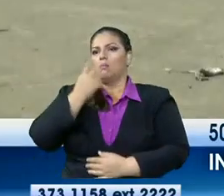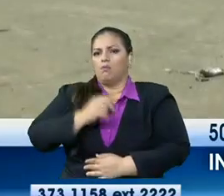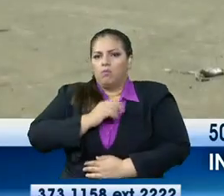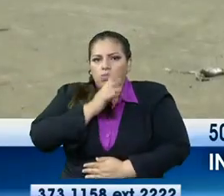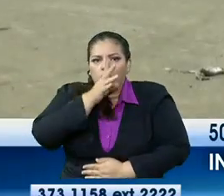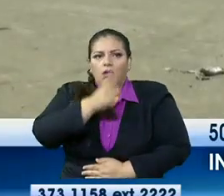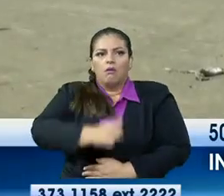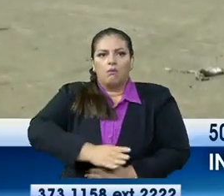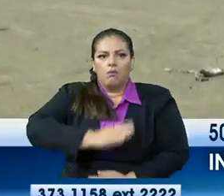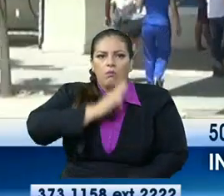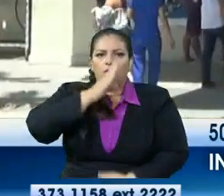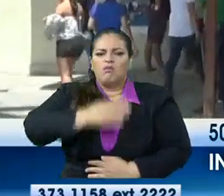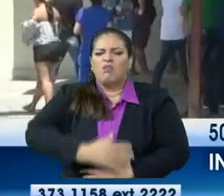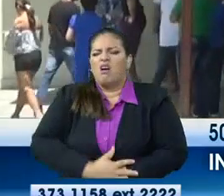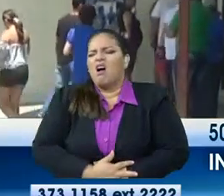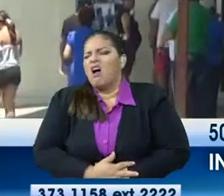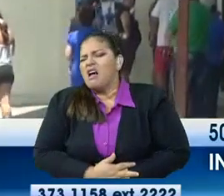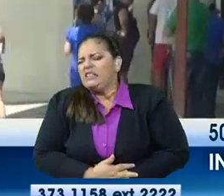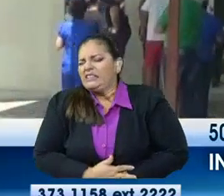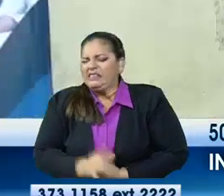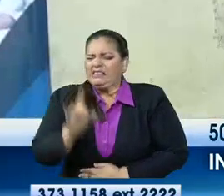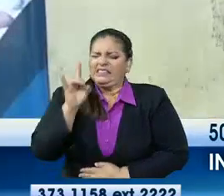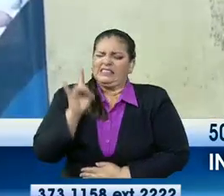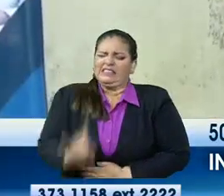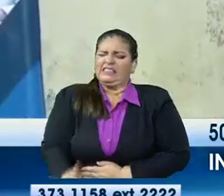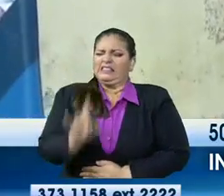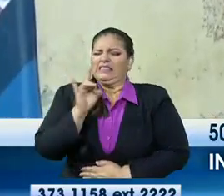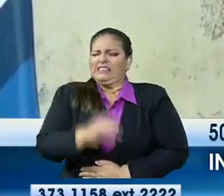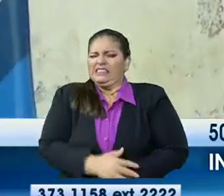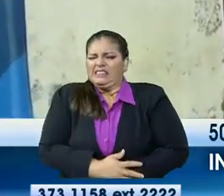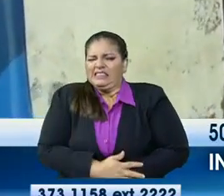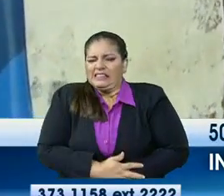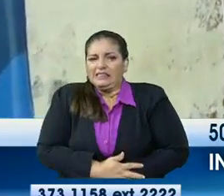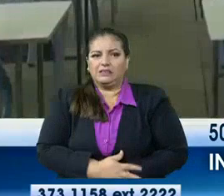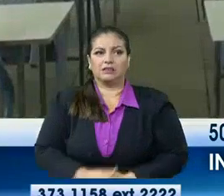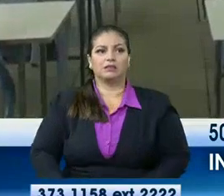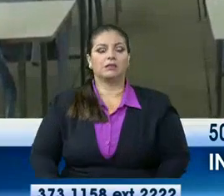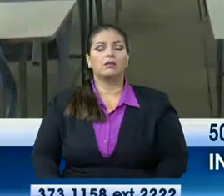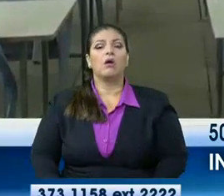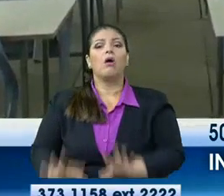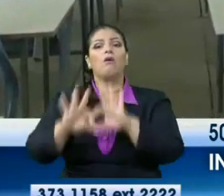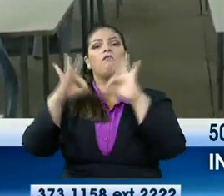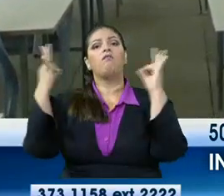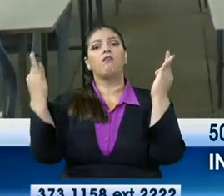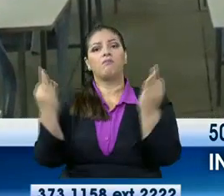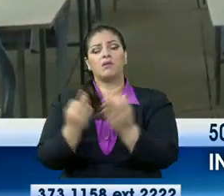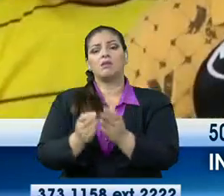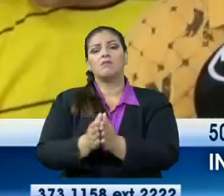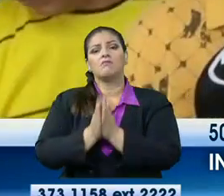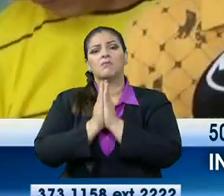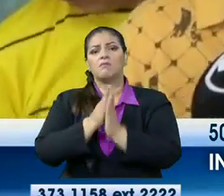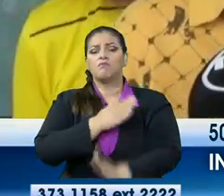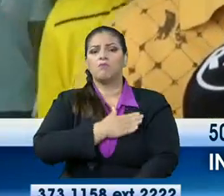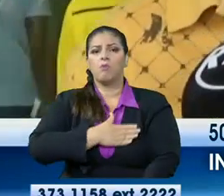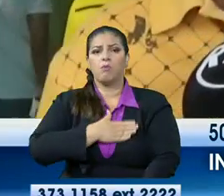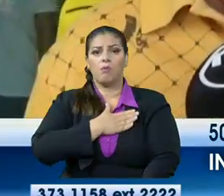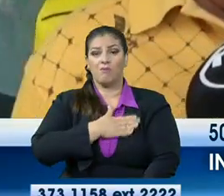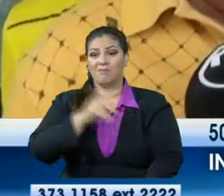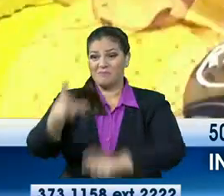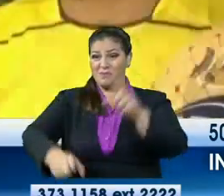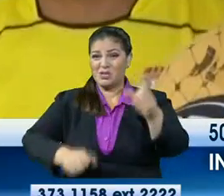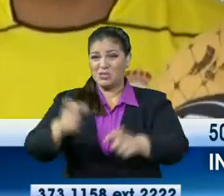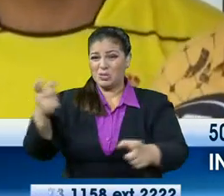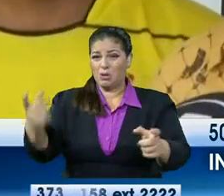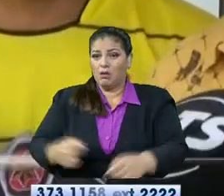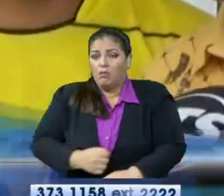vómitos y dolor abdominal. Familiares de las afectadas piden una investigación para determinar posibles responsabilidades. Pedimos que esto no quede en la negligencia,